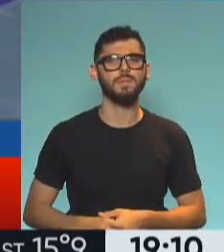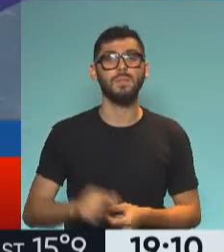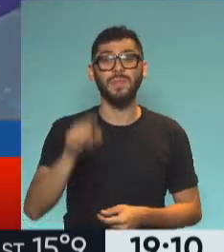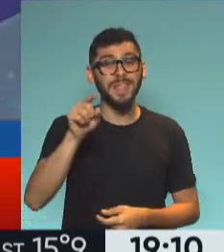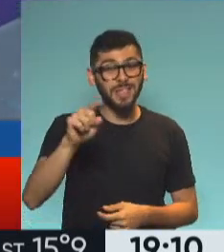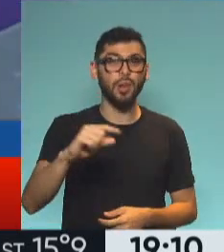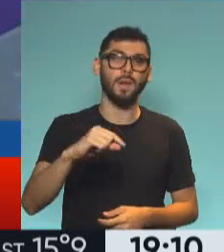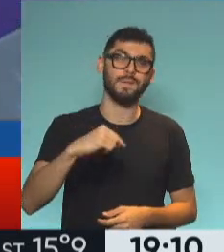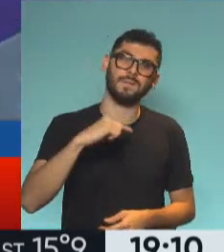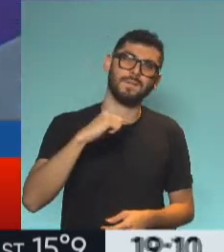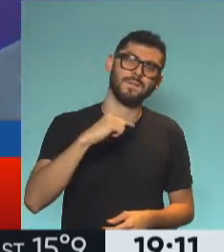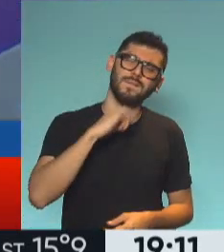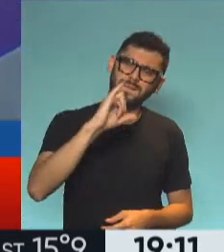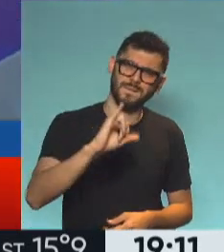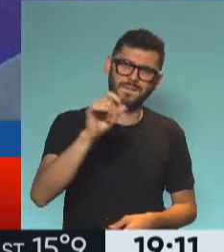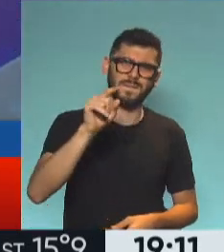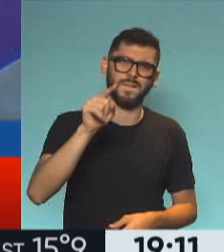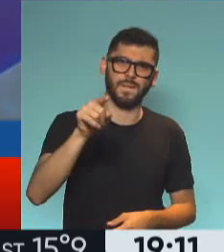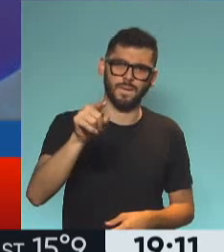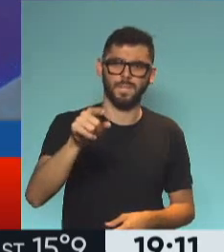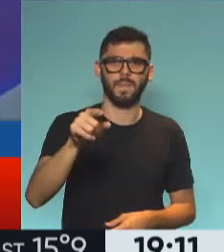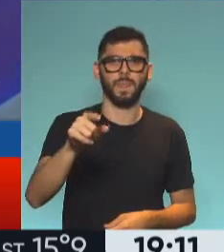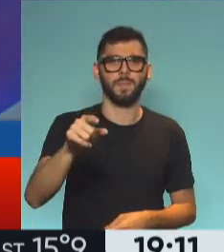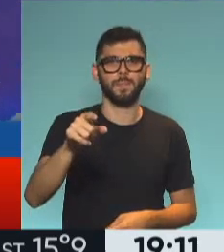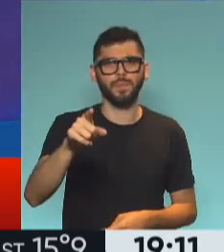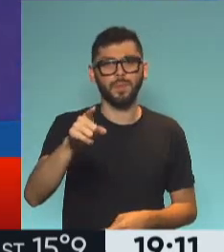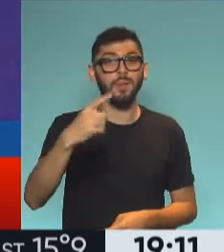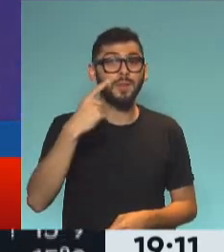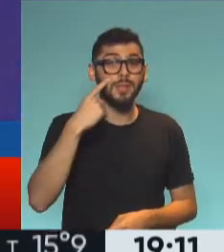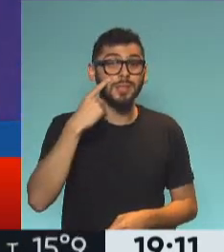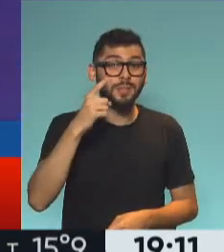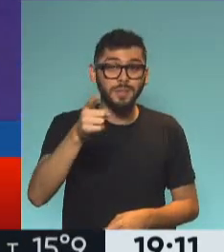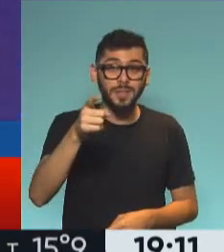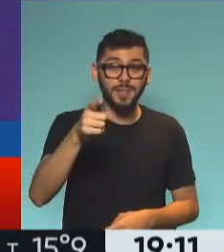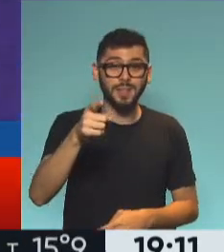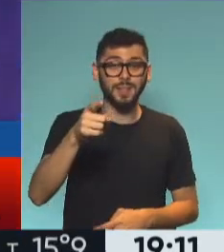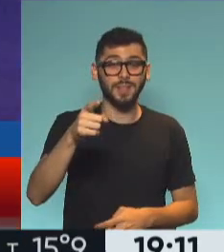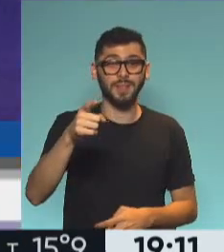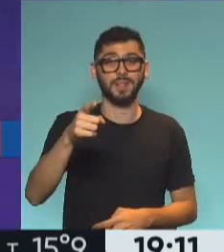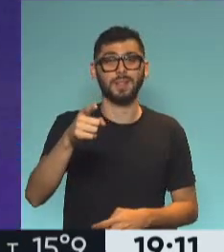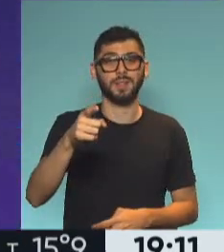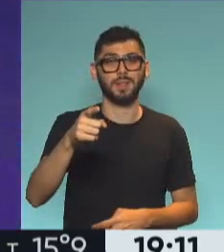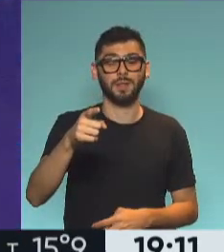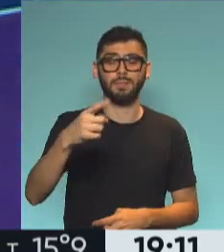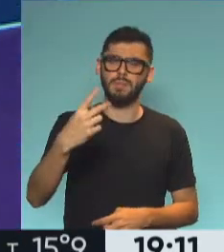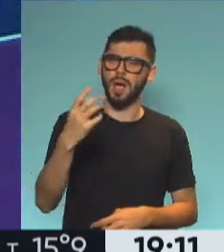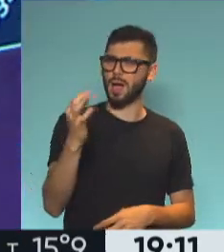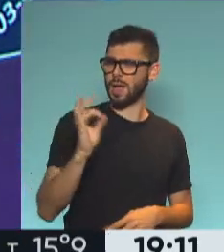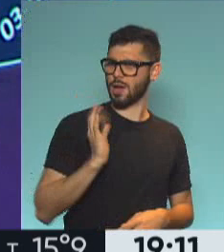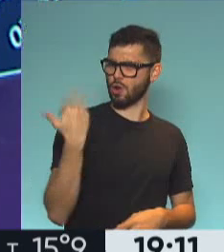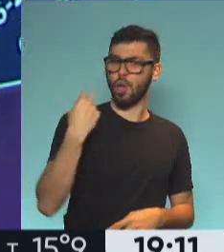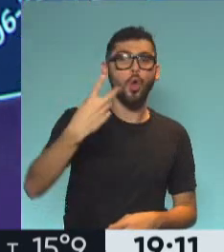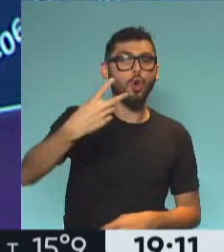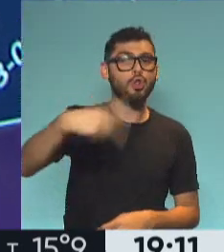lo que le comentaba recién, que le quería decir. Fíjese, a la altura de noviembre del